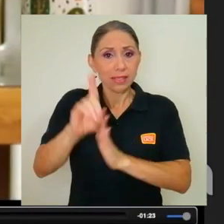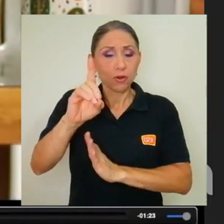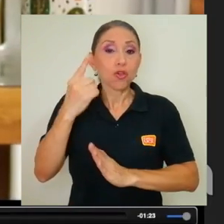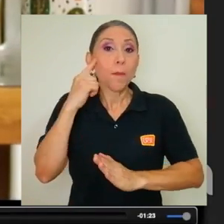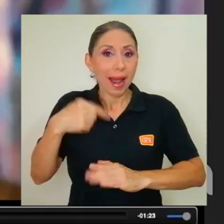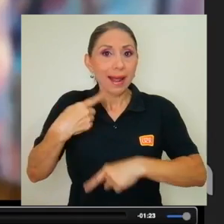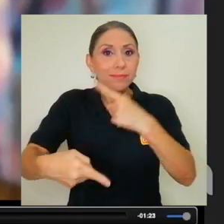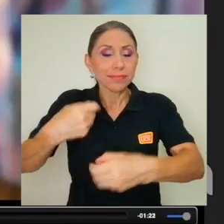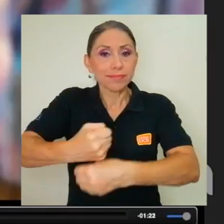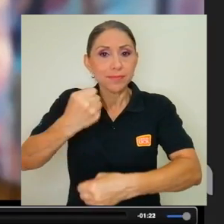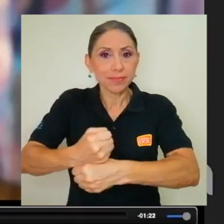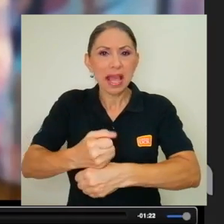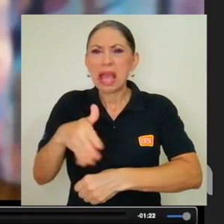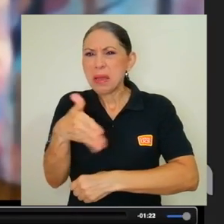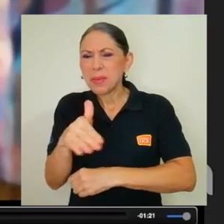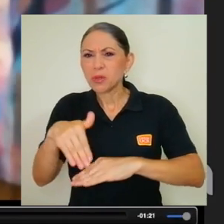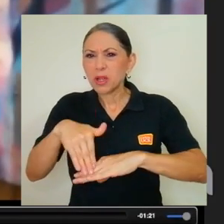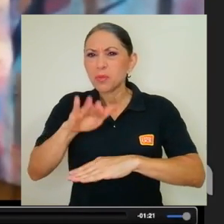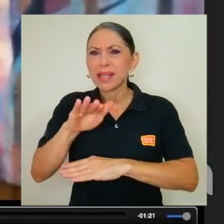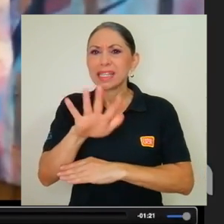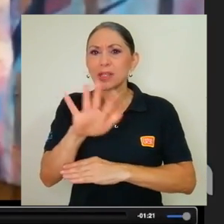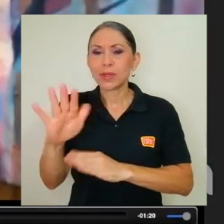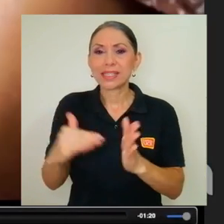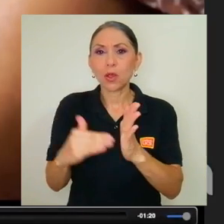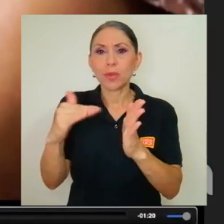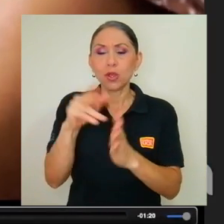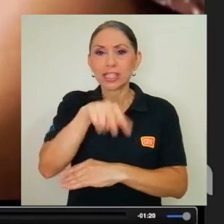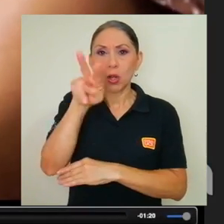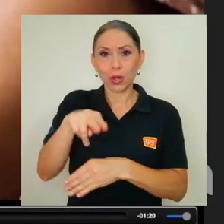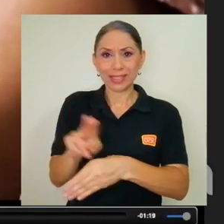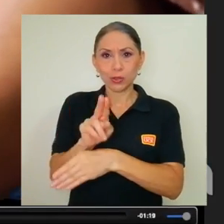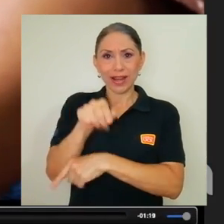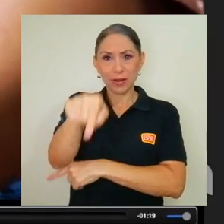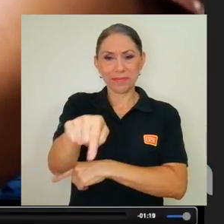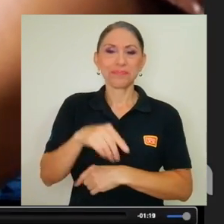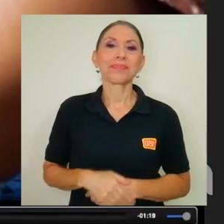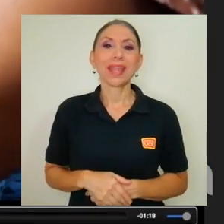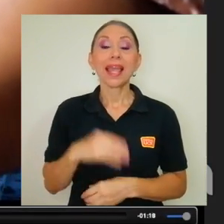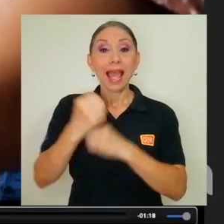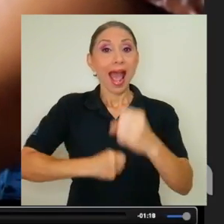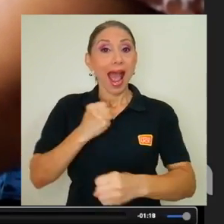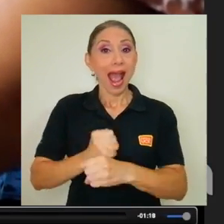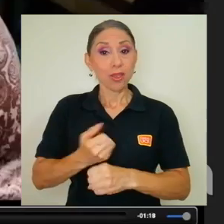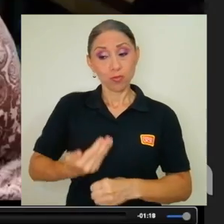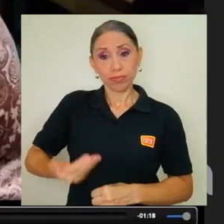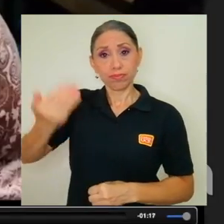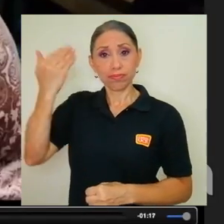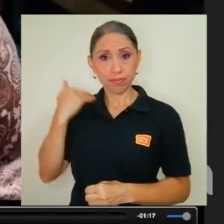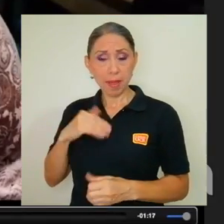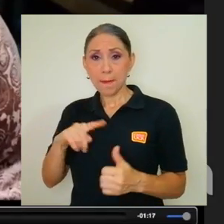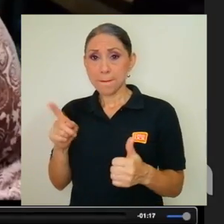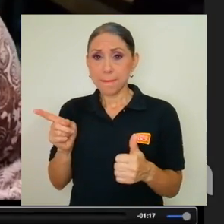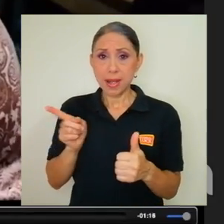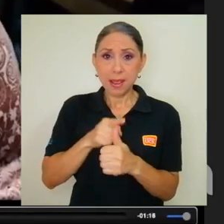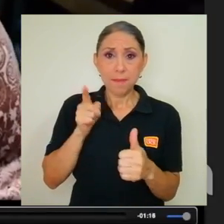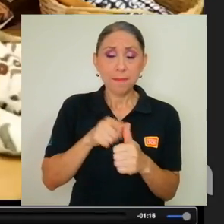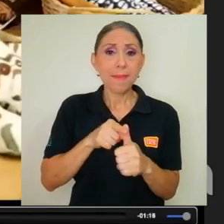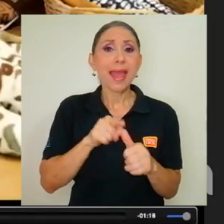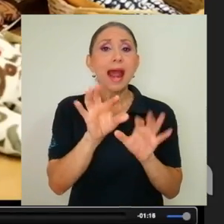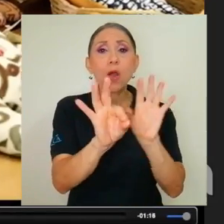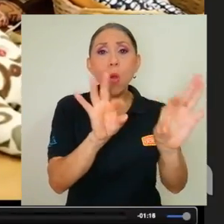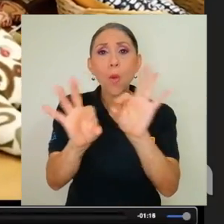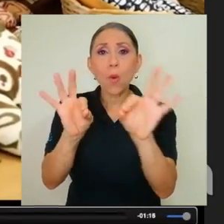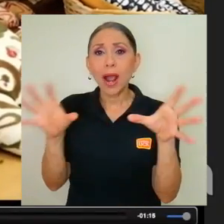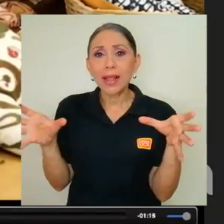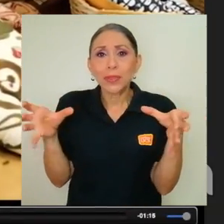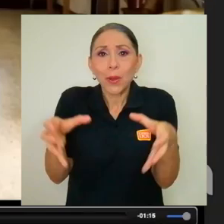funcionamiento y se invirtieron un total de más de 55 millones de colones. Durante el 2020 se realizó la primera